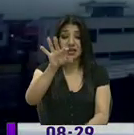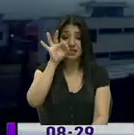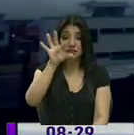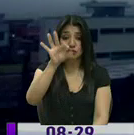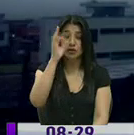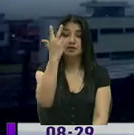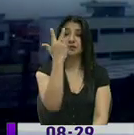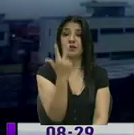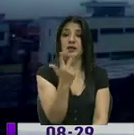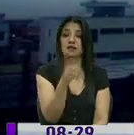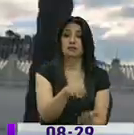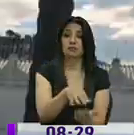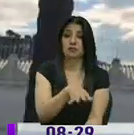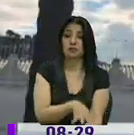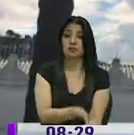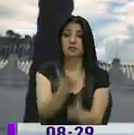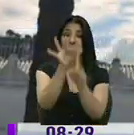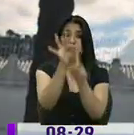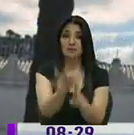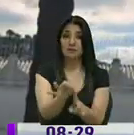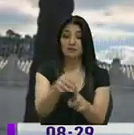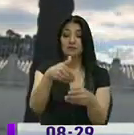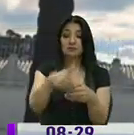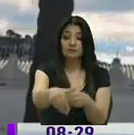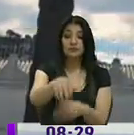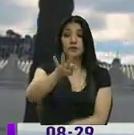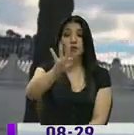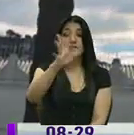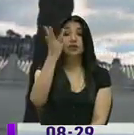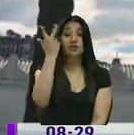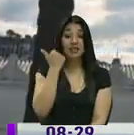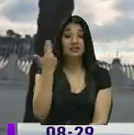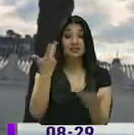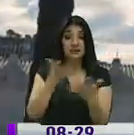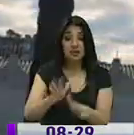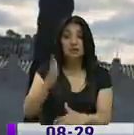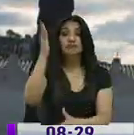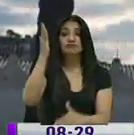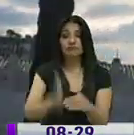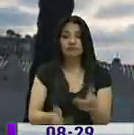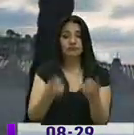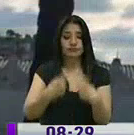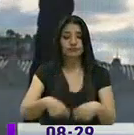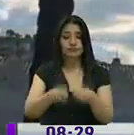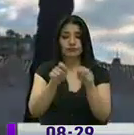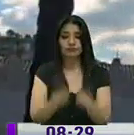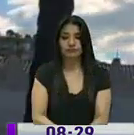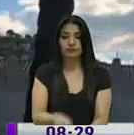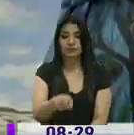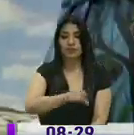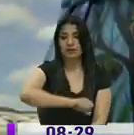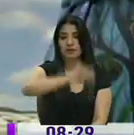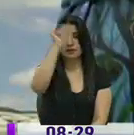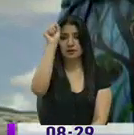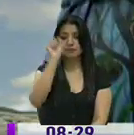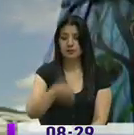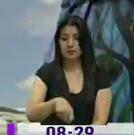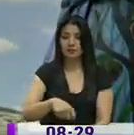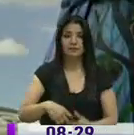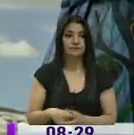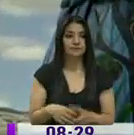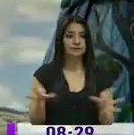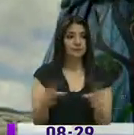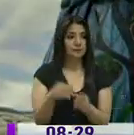tres proyectos principales y en un plazo de 45 días más se firmará el contrato con la idea ganadora todo el